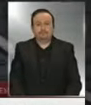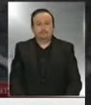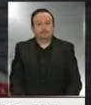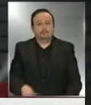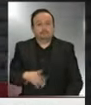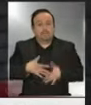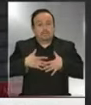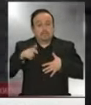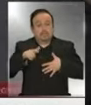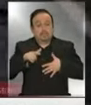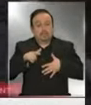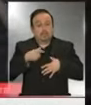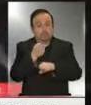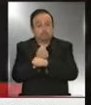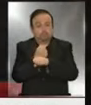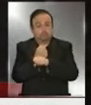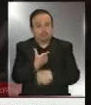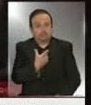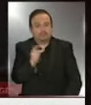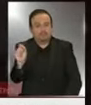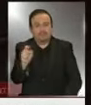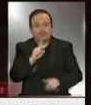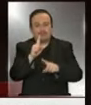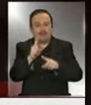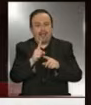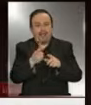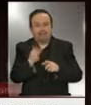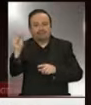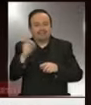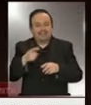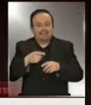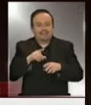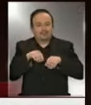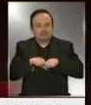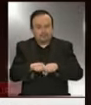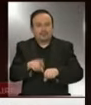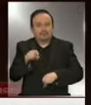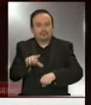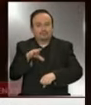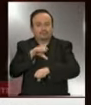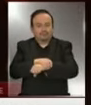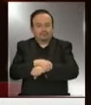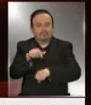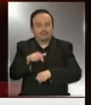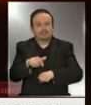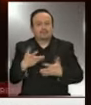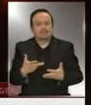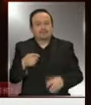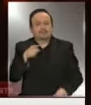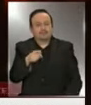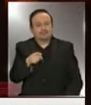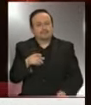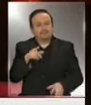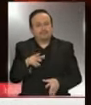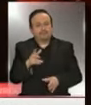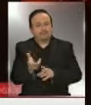al sentir la presencia policial, huye del lugar y no alcanza a salir del supermercado. Entonces es un detenido por rol lugar no habitado. Y en este caso, en el